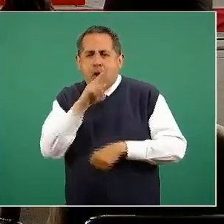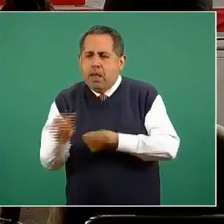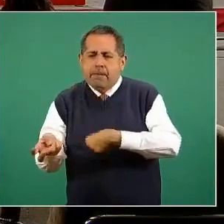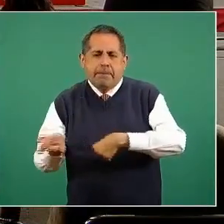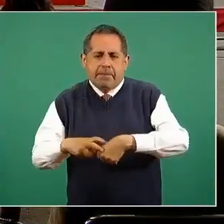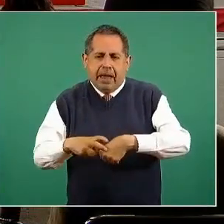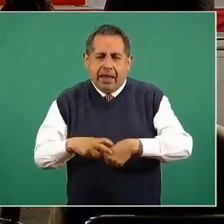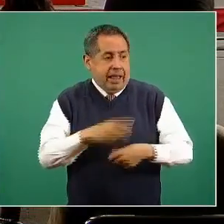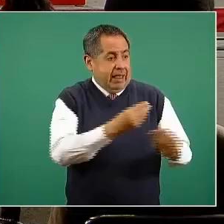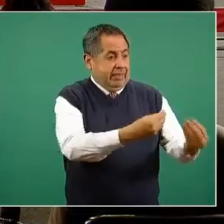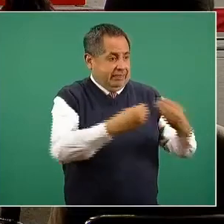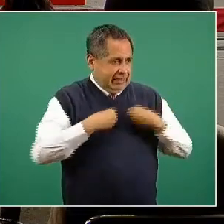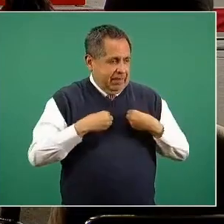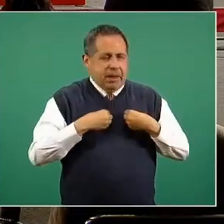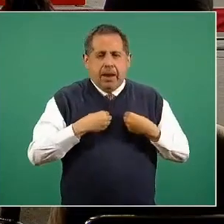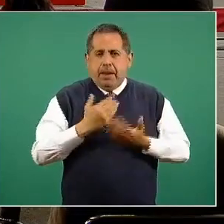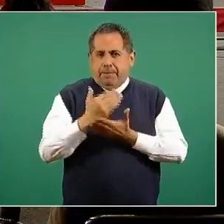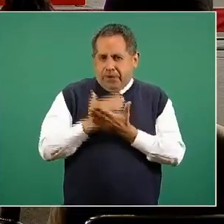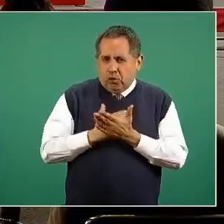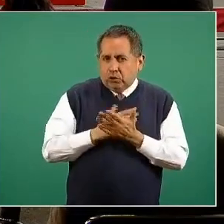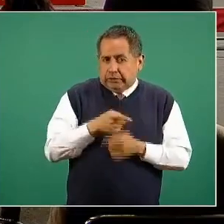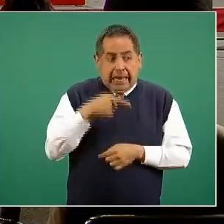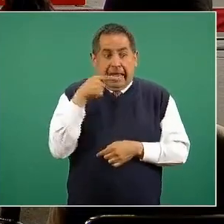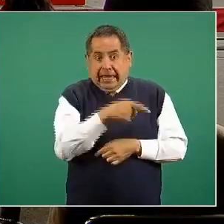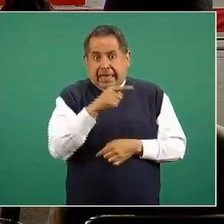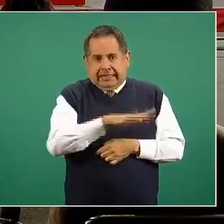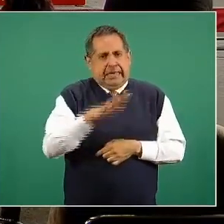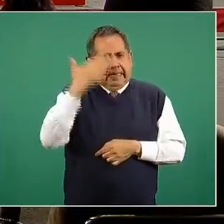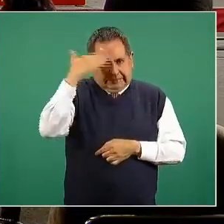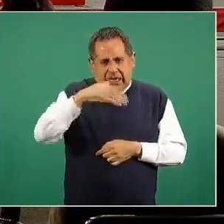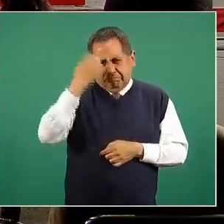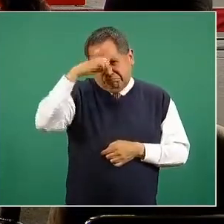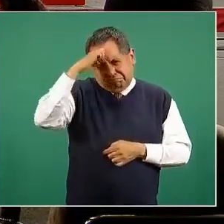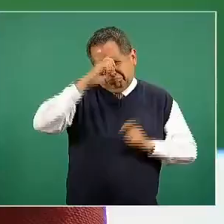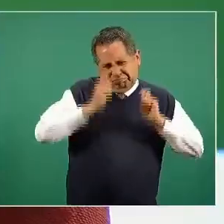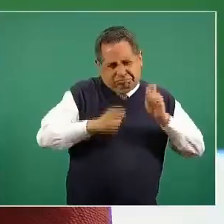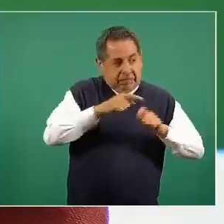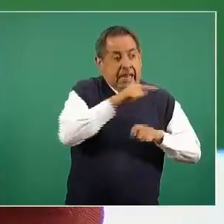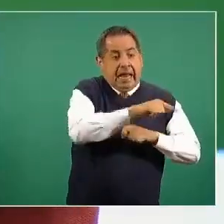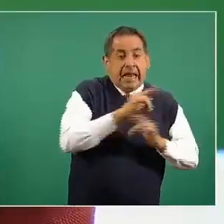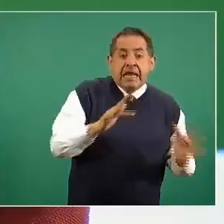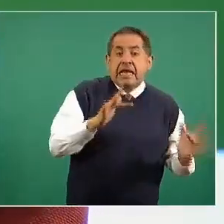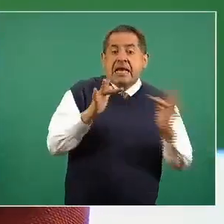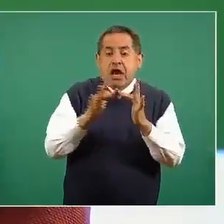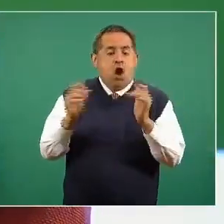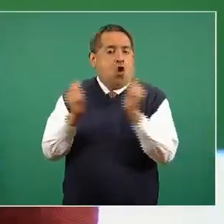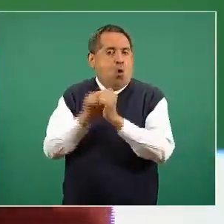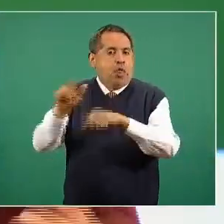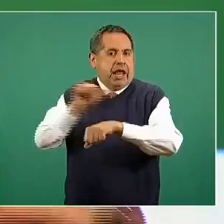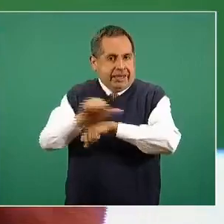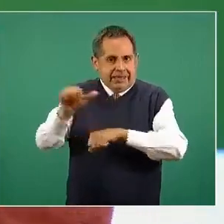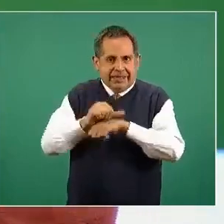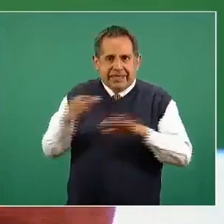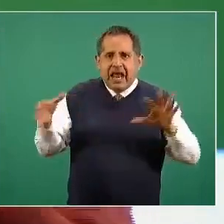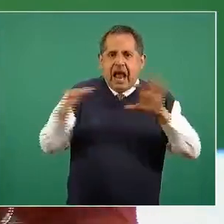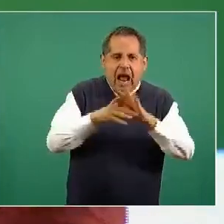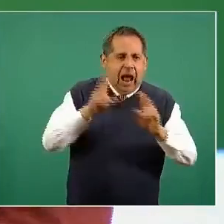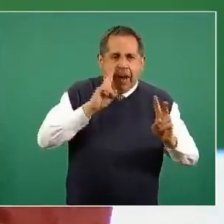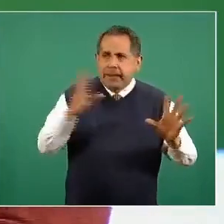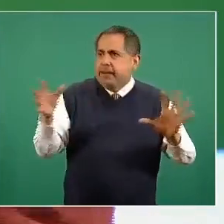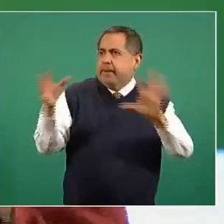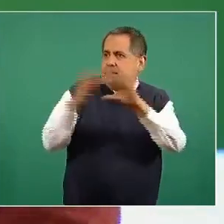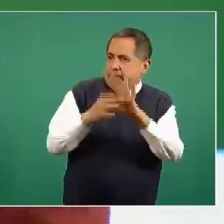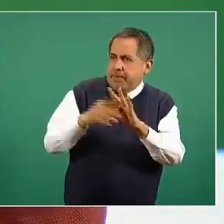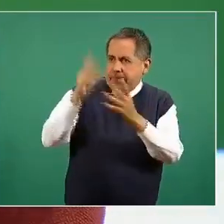Silanes ha trabajado por muchos años es un grupo que colabora con el grupo científico de esta empresa argentina. Entonces estamos buscando